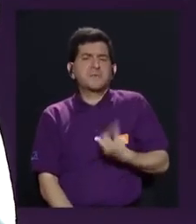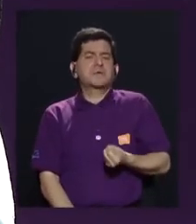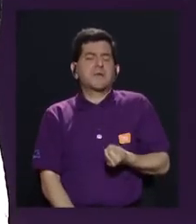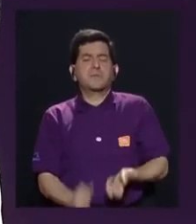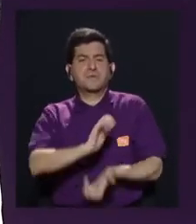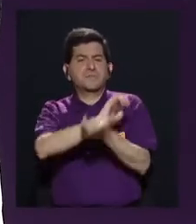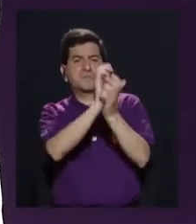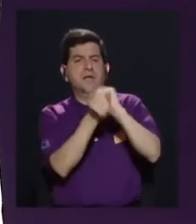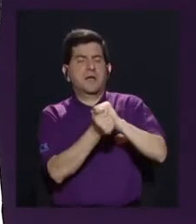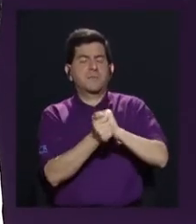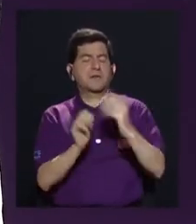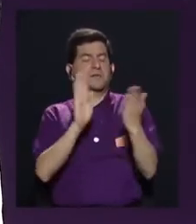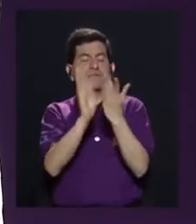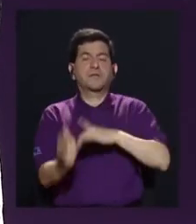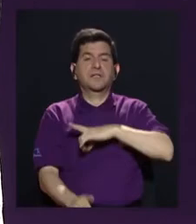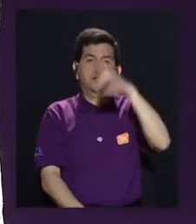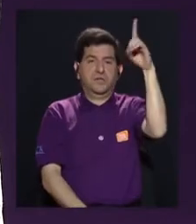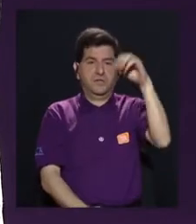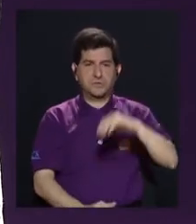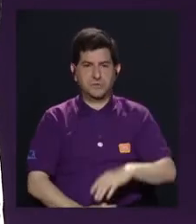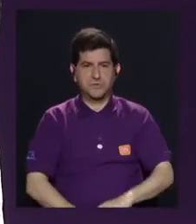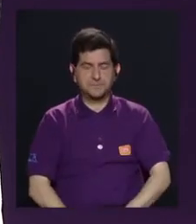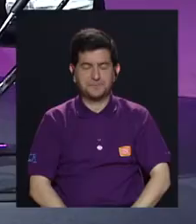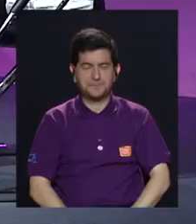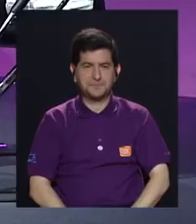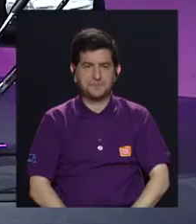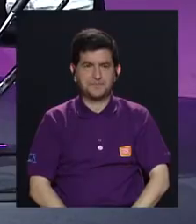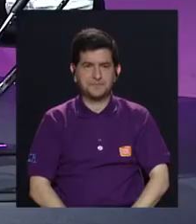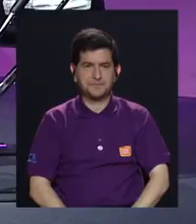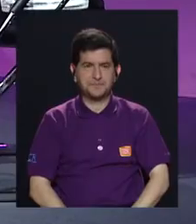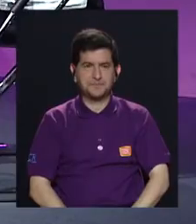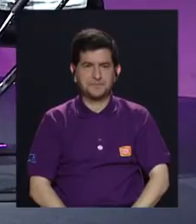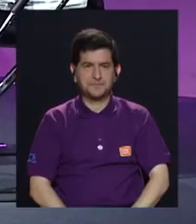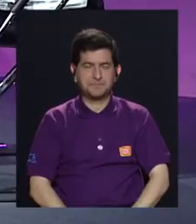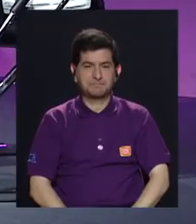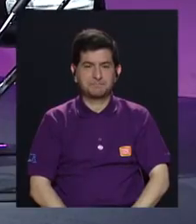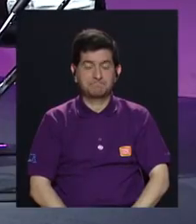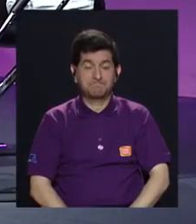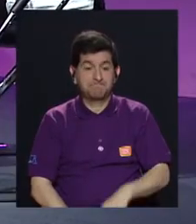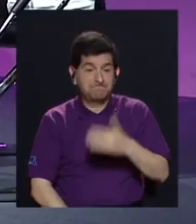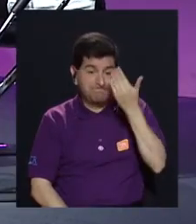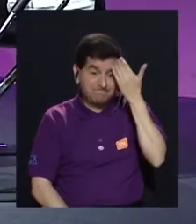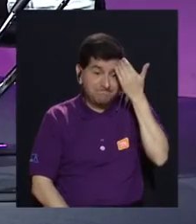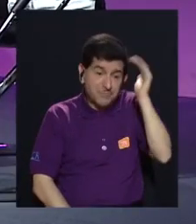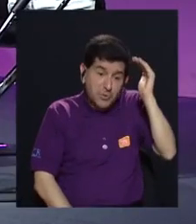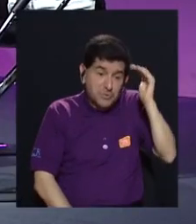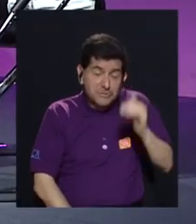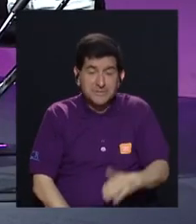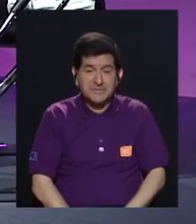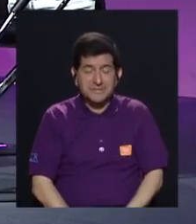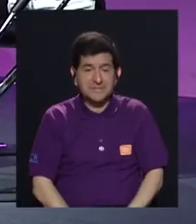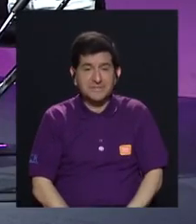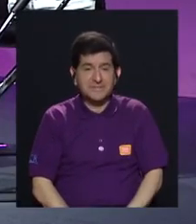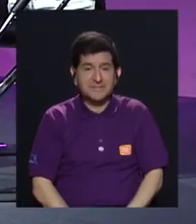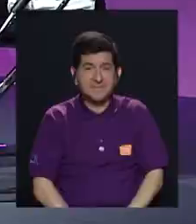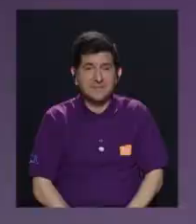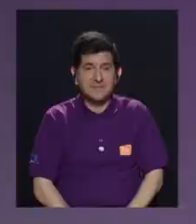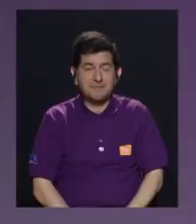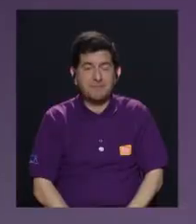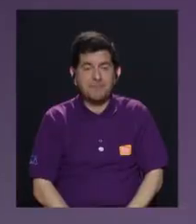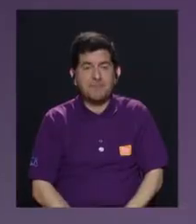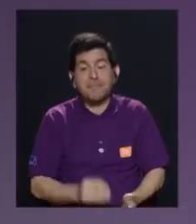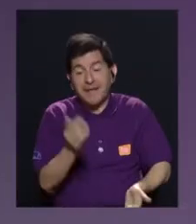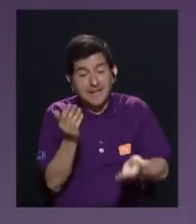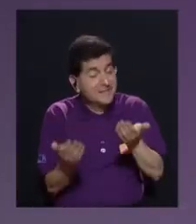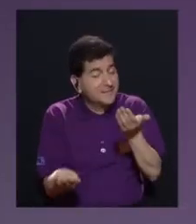convirtamos ante dios esté bueno no sé si ella bueno es que lo que pasa bueno tal vez